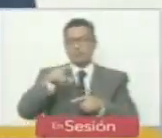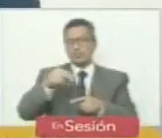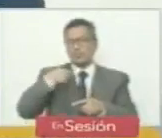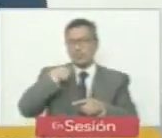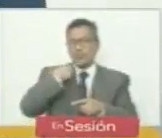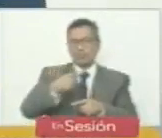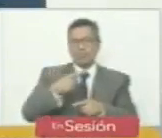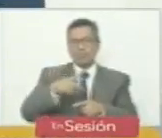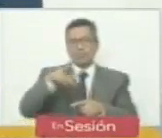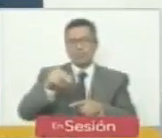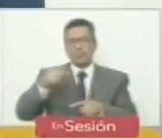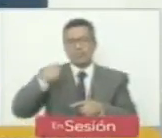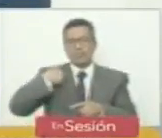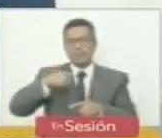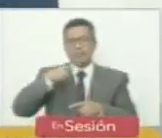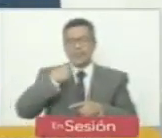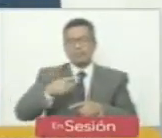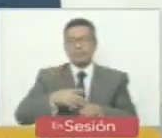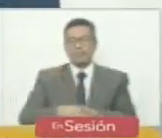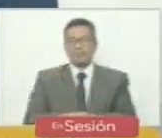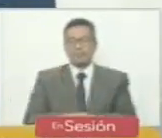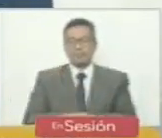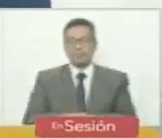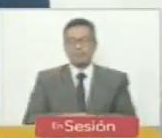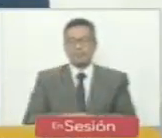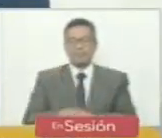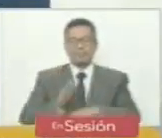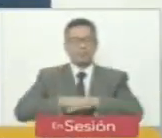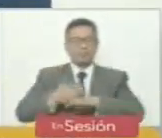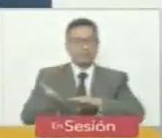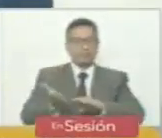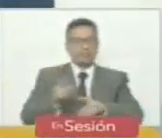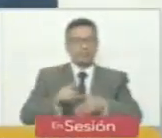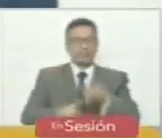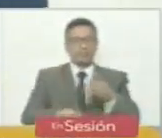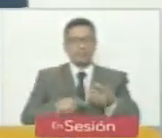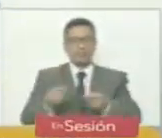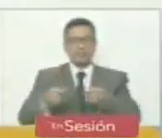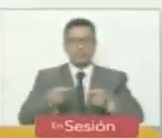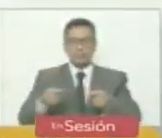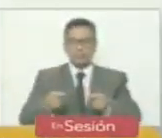otro. No nos importa, porque ha habido inacción